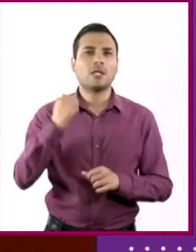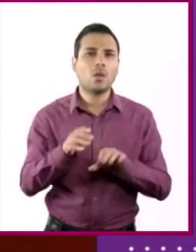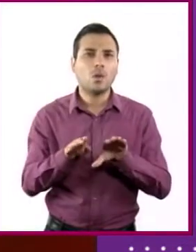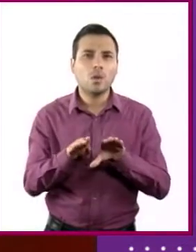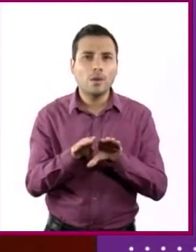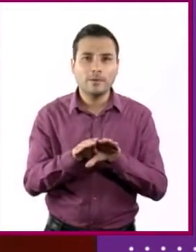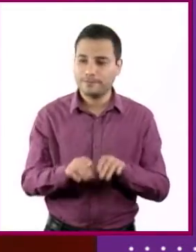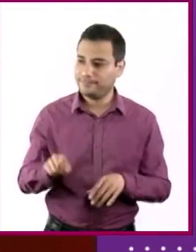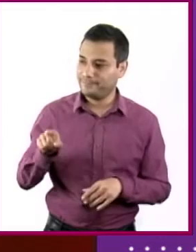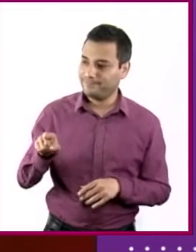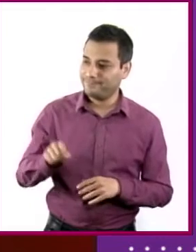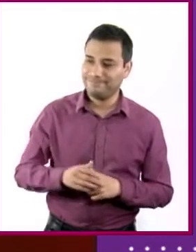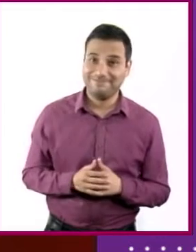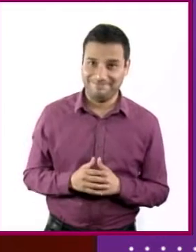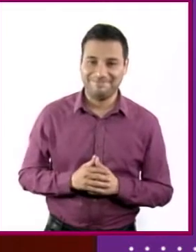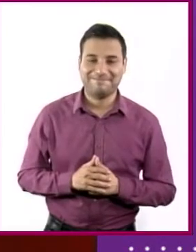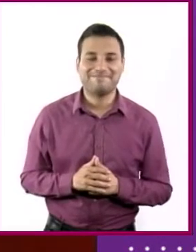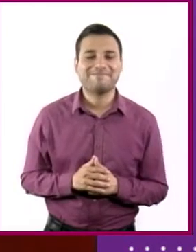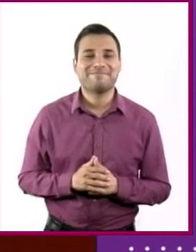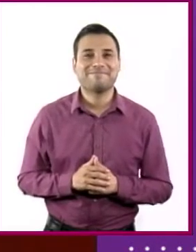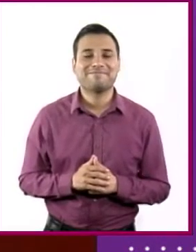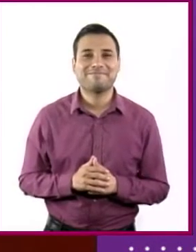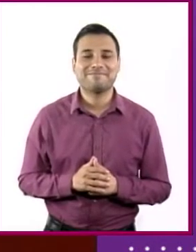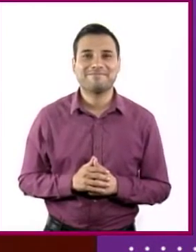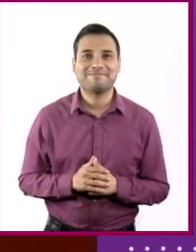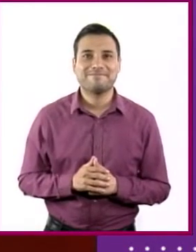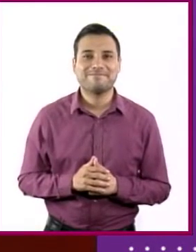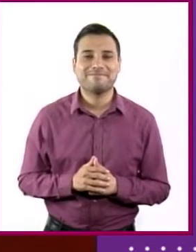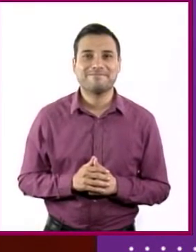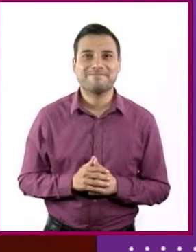pasado, decimos I could.